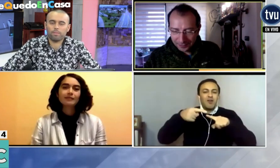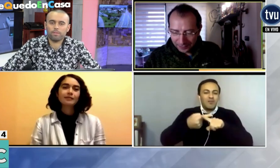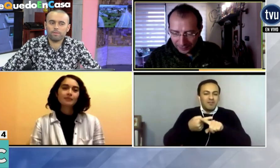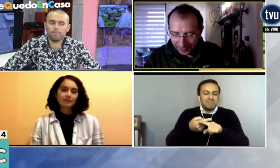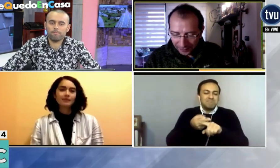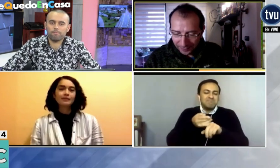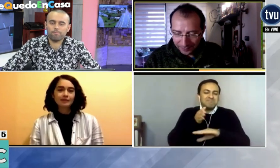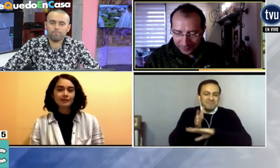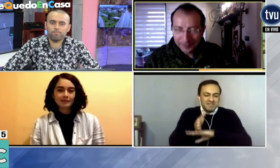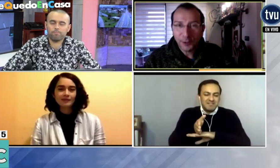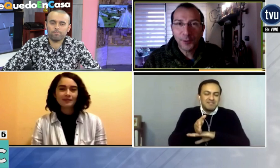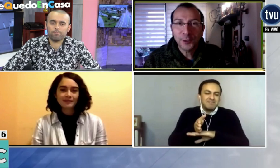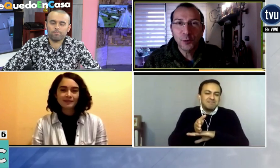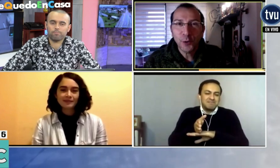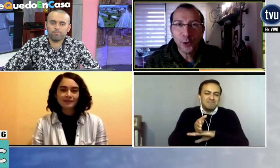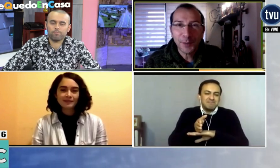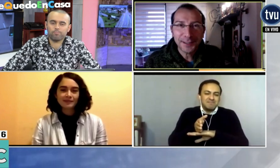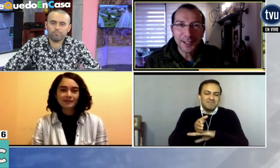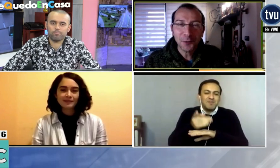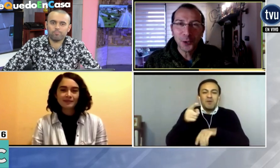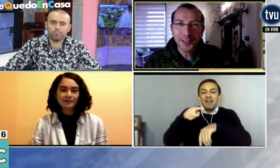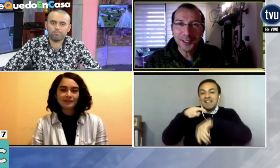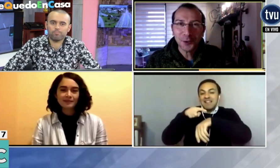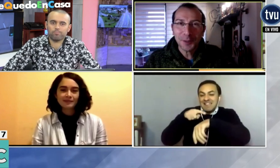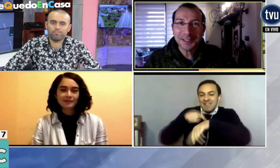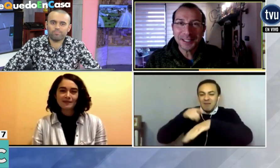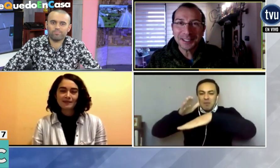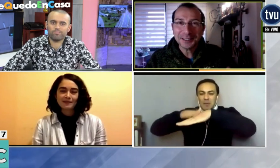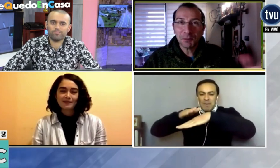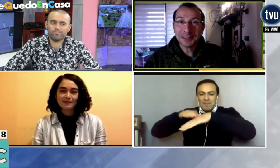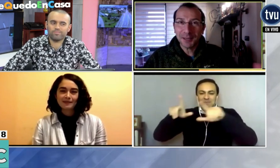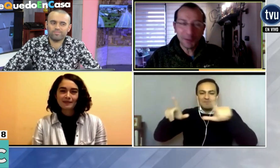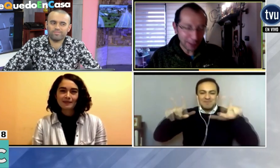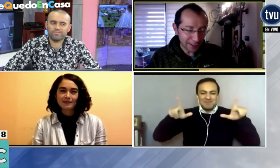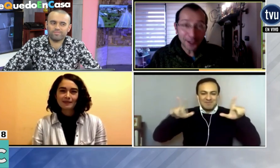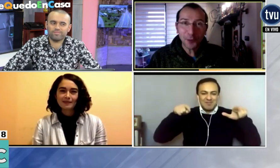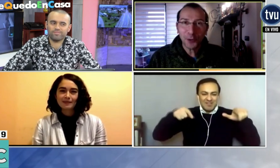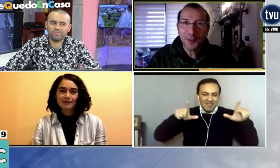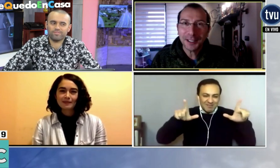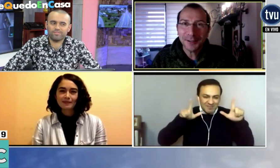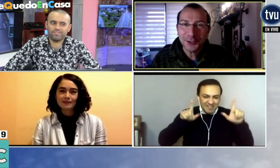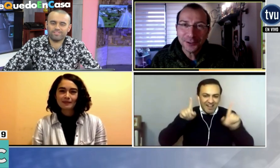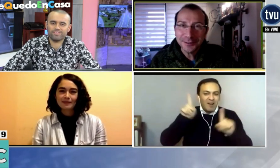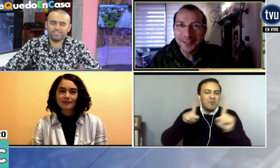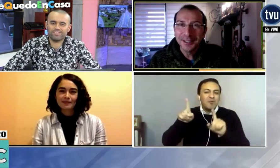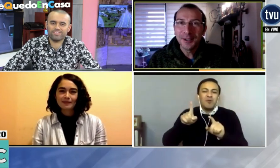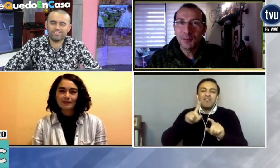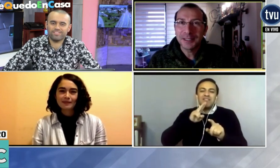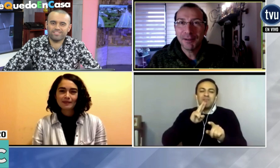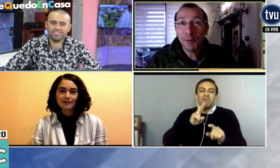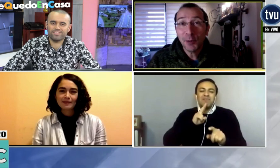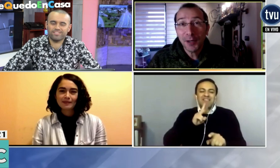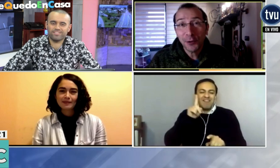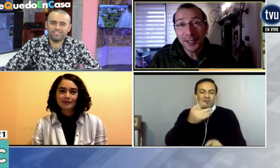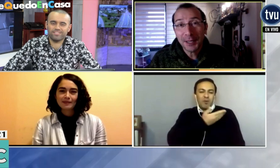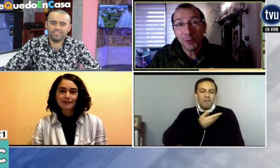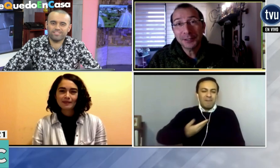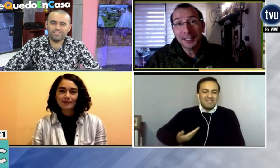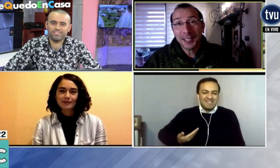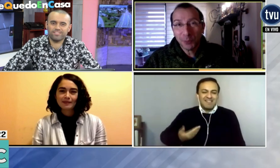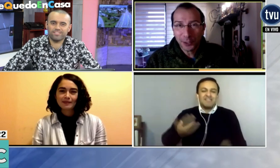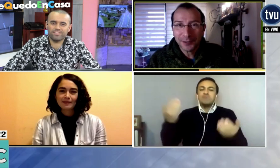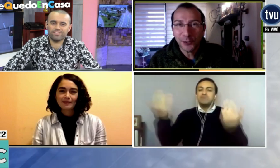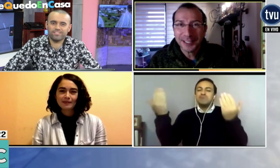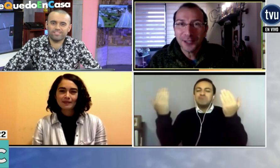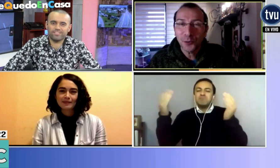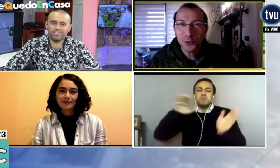robándole un poco de pantalla a algunos candidatos a presidente que se empiezan a perfilar ya en los programas de la edición. Me echaban broma en los del equipo